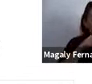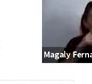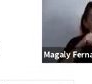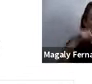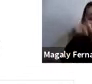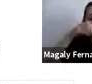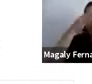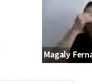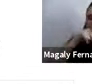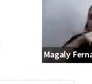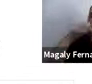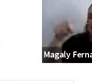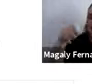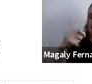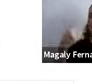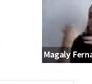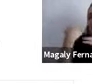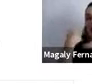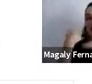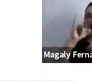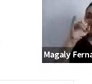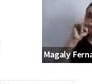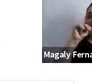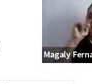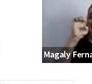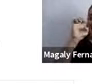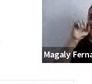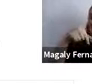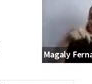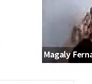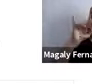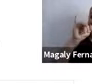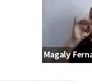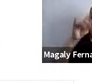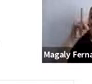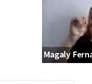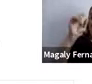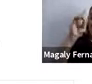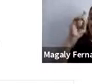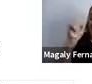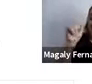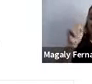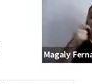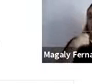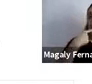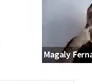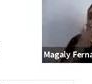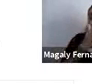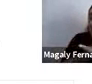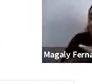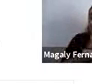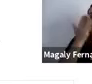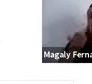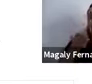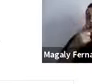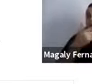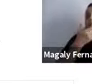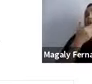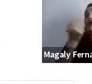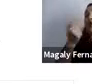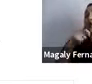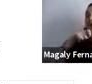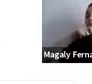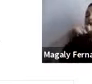medir carga de inequidad. Y fíjense qué terrible. La carga neta de inequidad, lo que yo decía antes, que era quizás el mejor